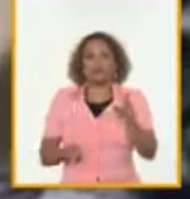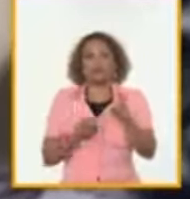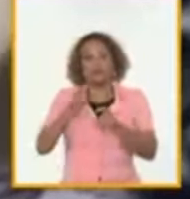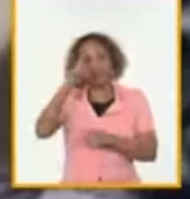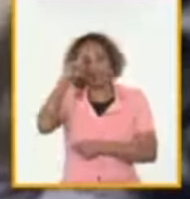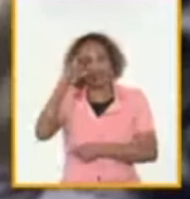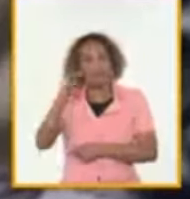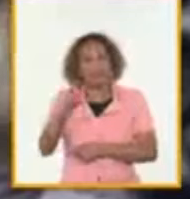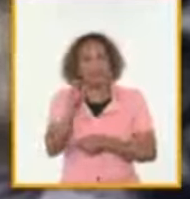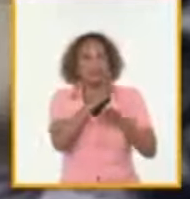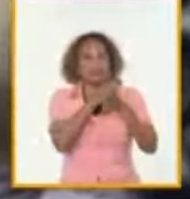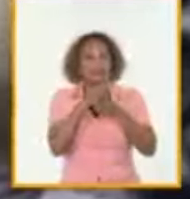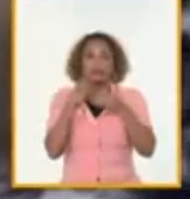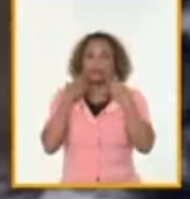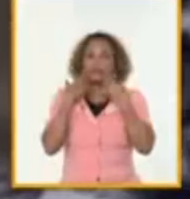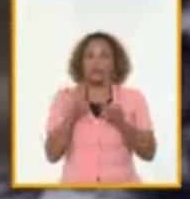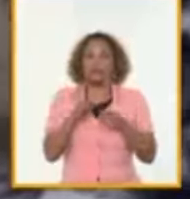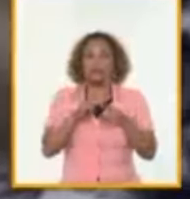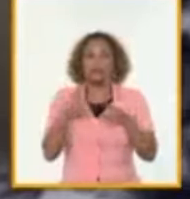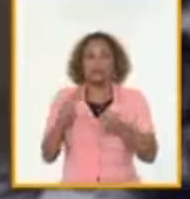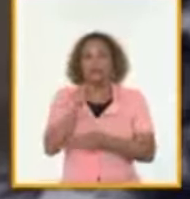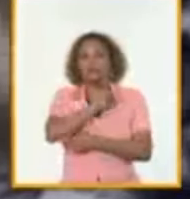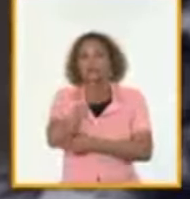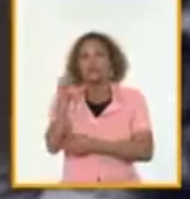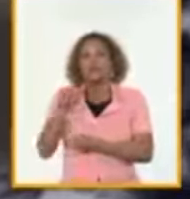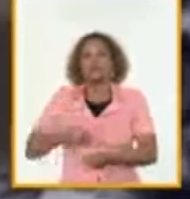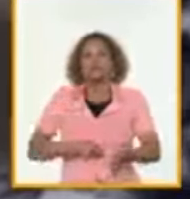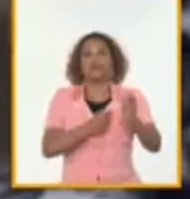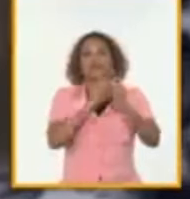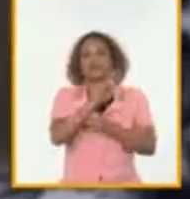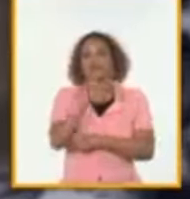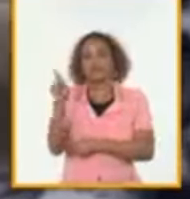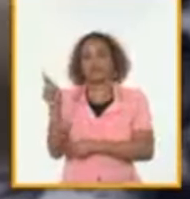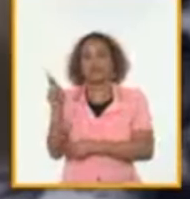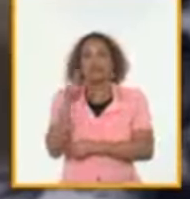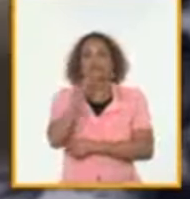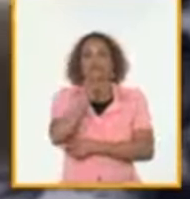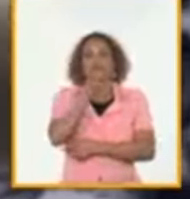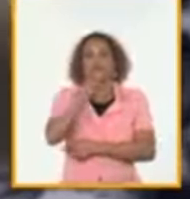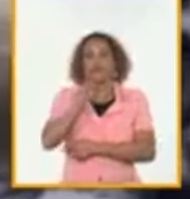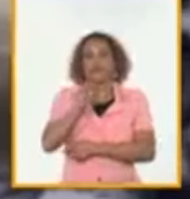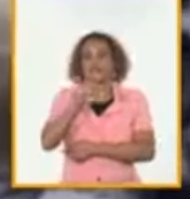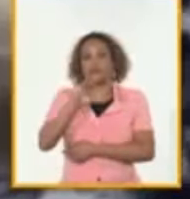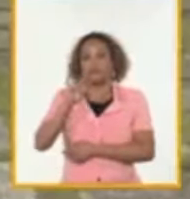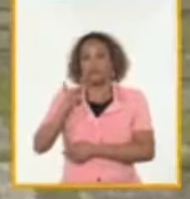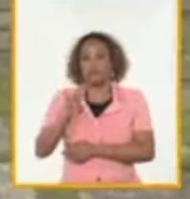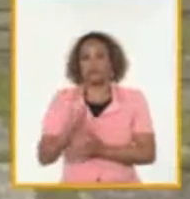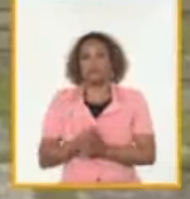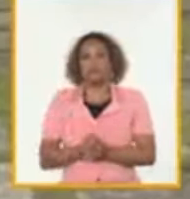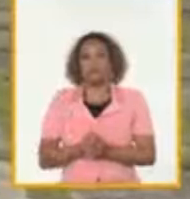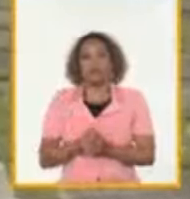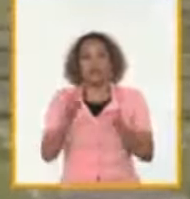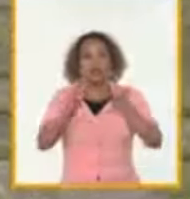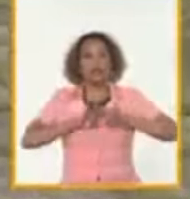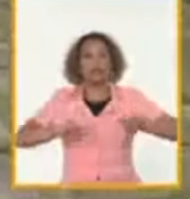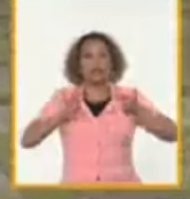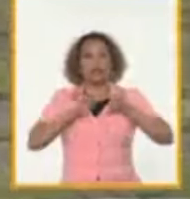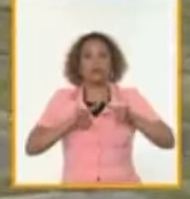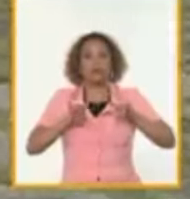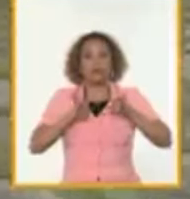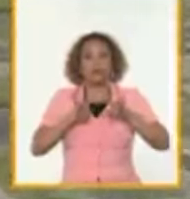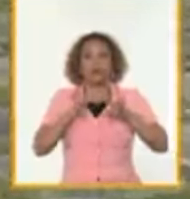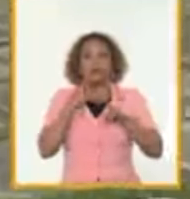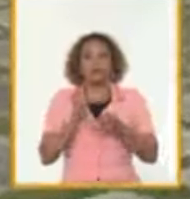sería significativa para lograr el triunfo revolucionario de 1959 una universidad un bulldozer el